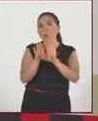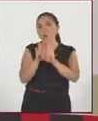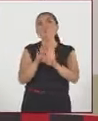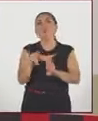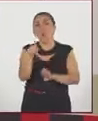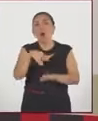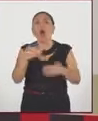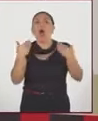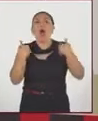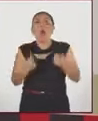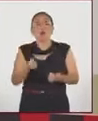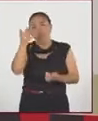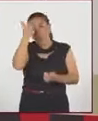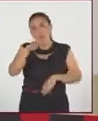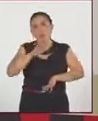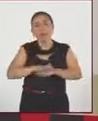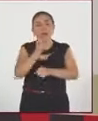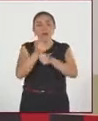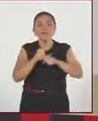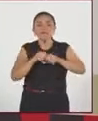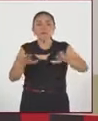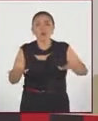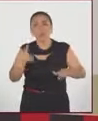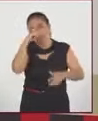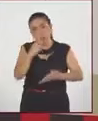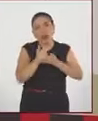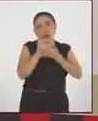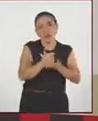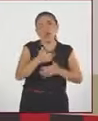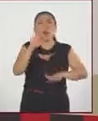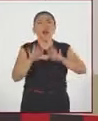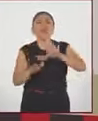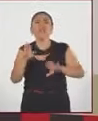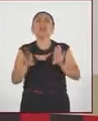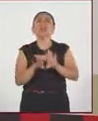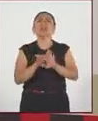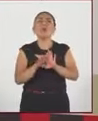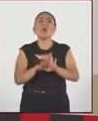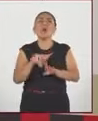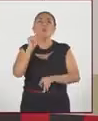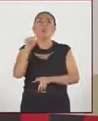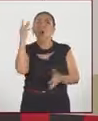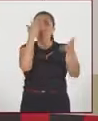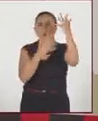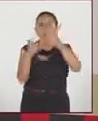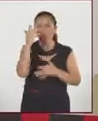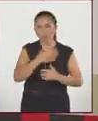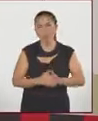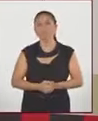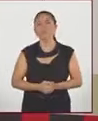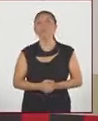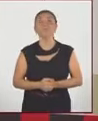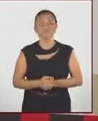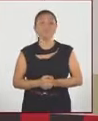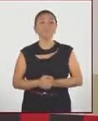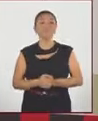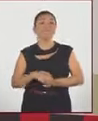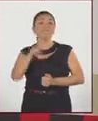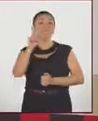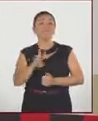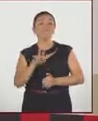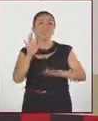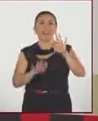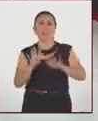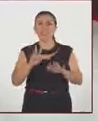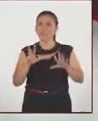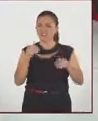docentes darles información que a veces está como un poco confusa, ¿no? Sí, que no tenemos tan claro, no